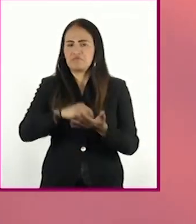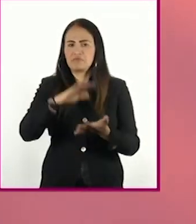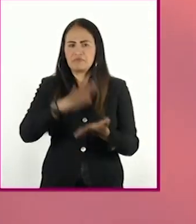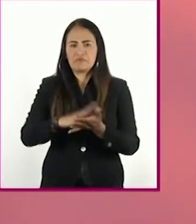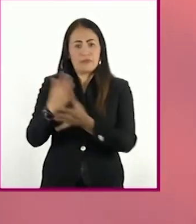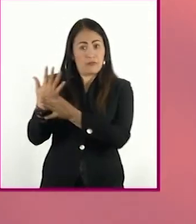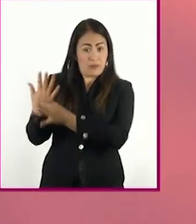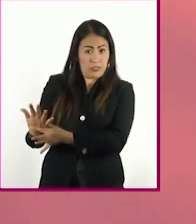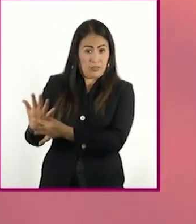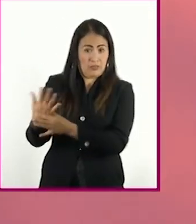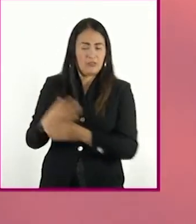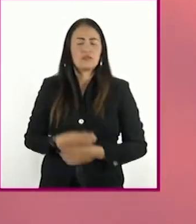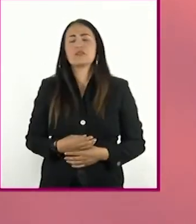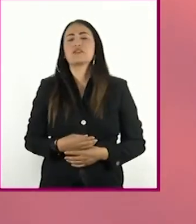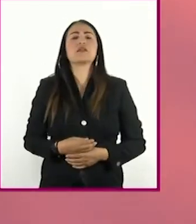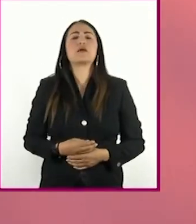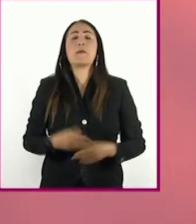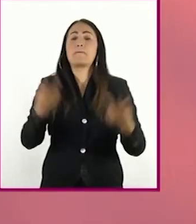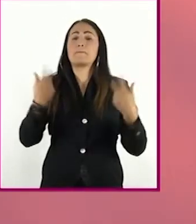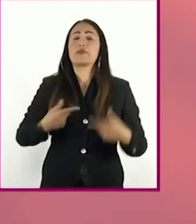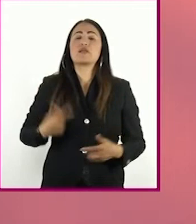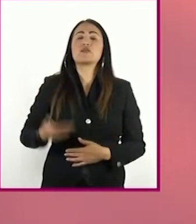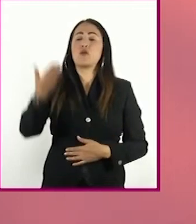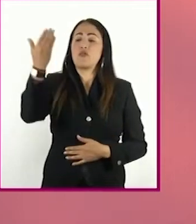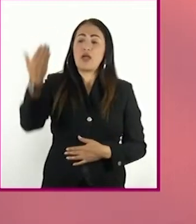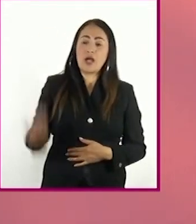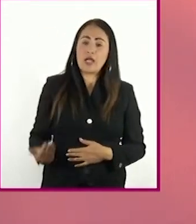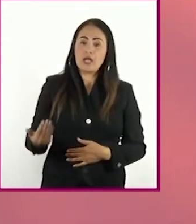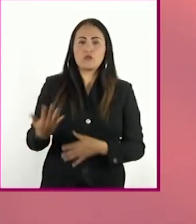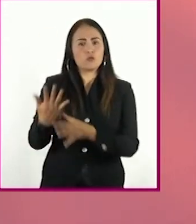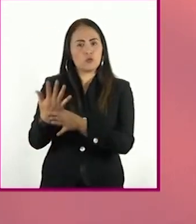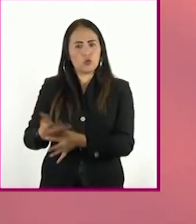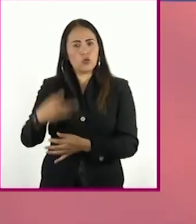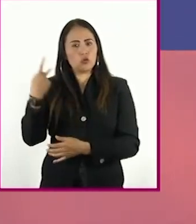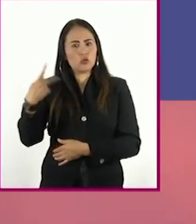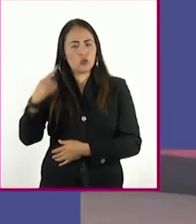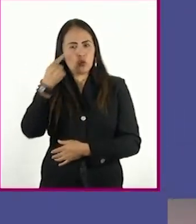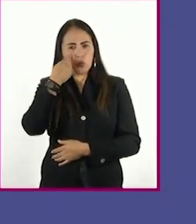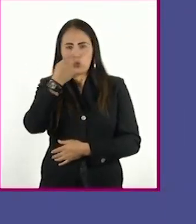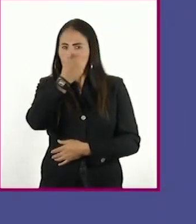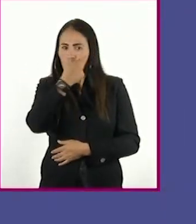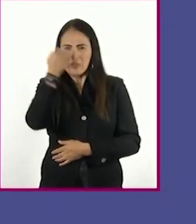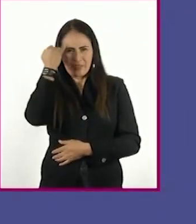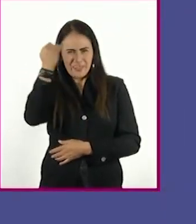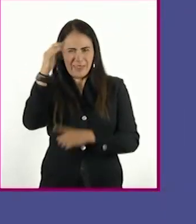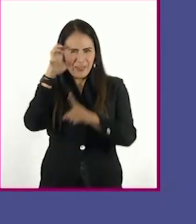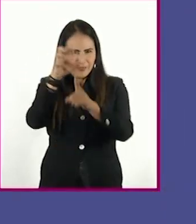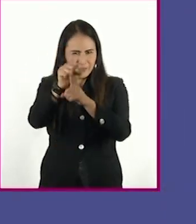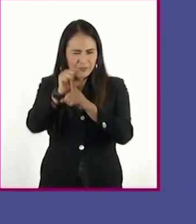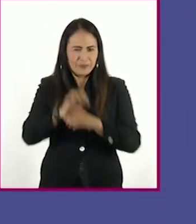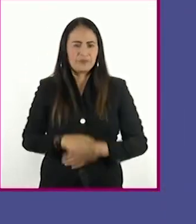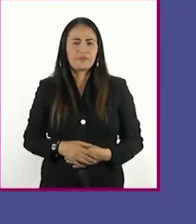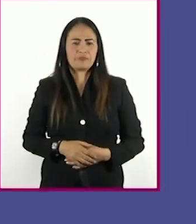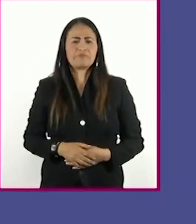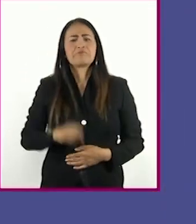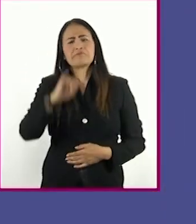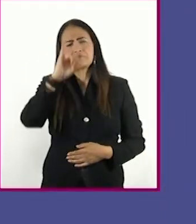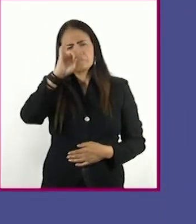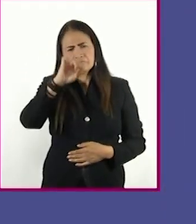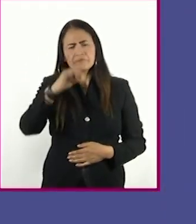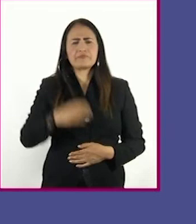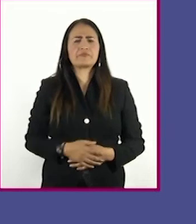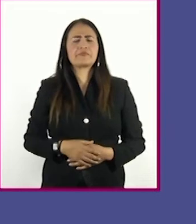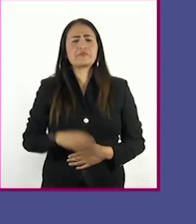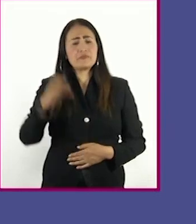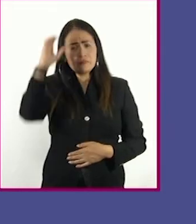queda claro que el autor se acopla a una tradición específica. Si bien la aseveración de que el objeto de